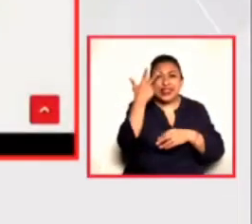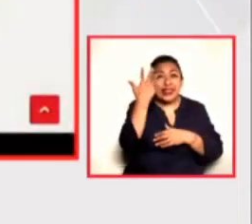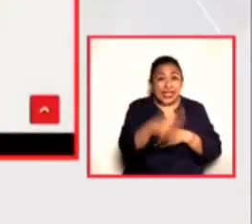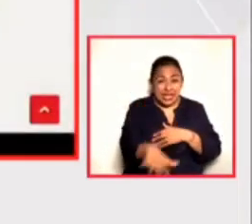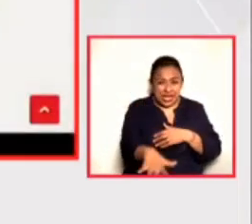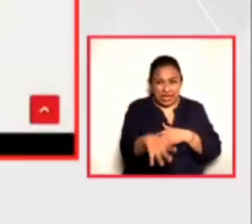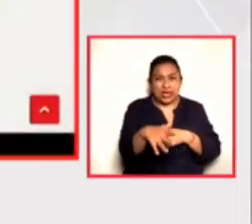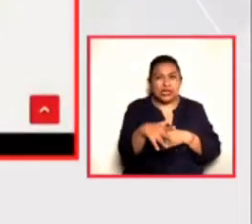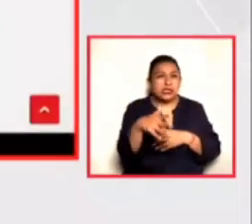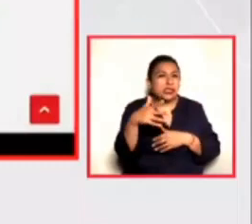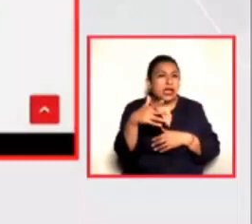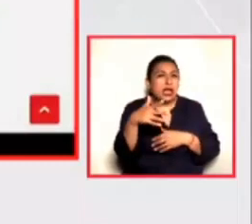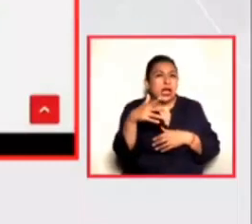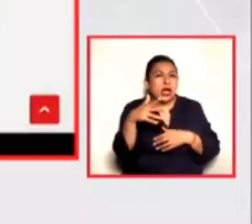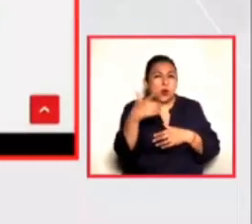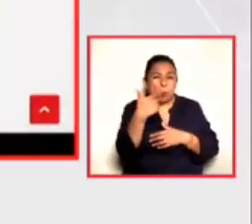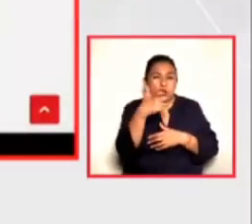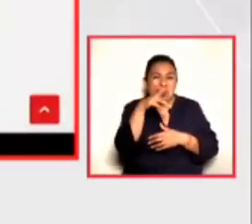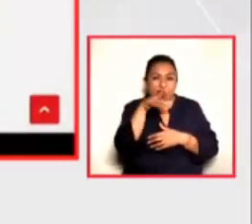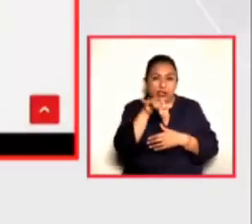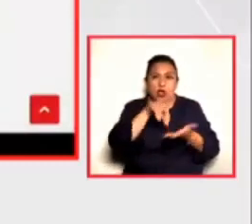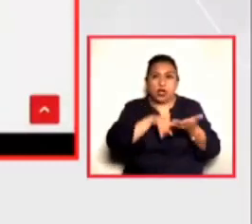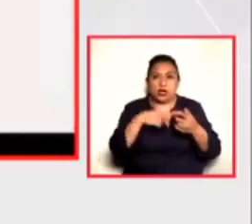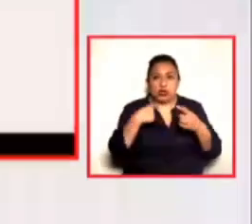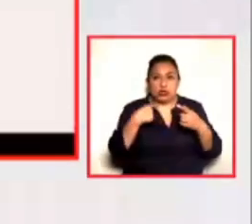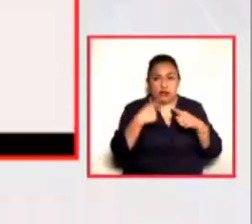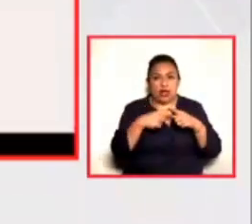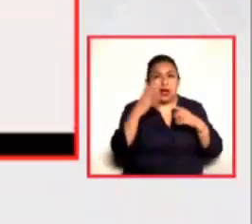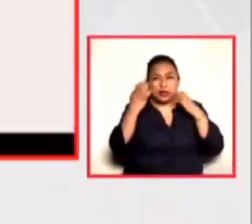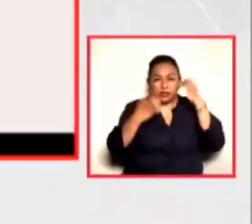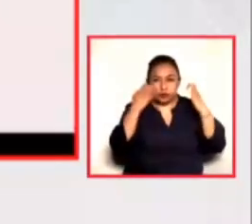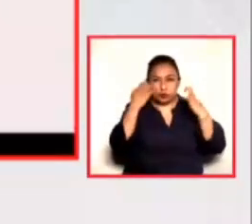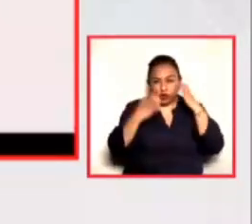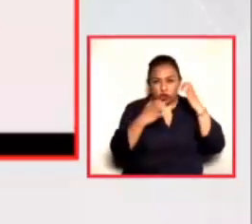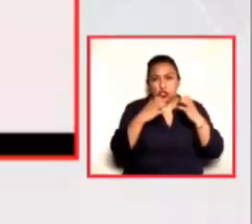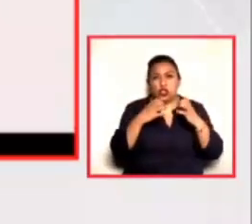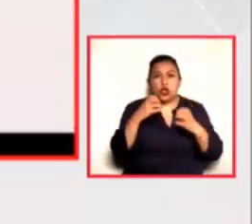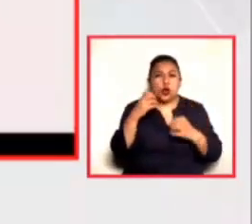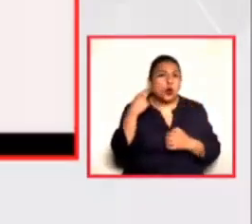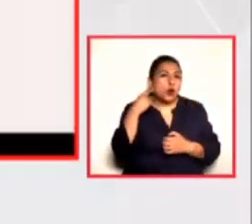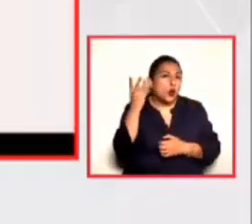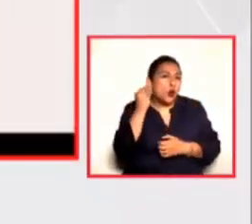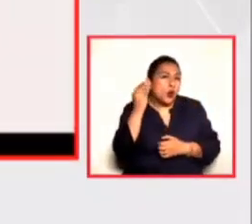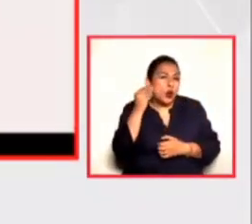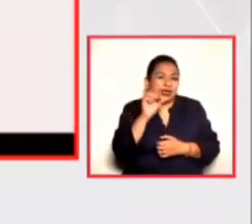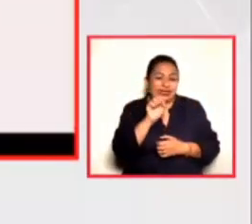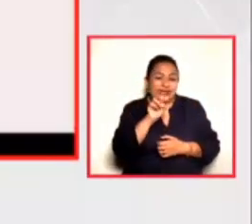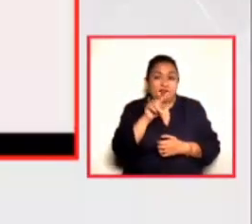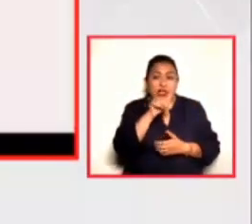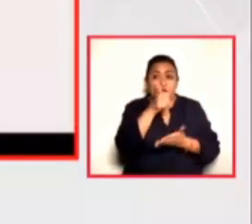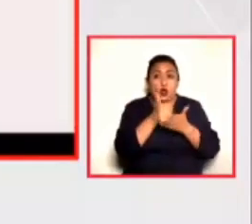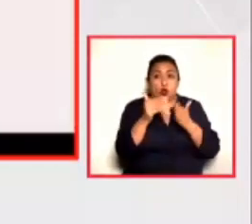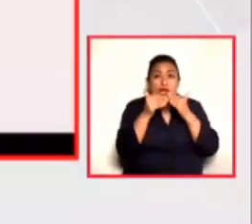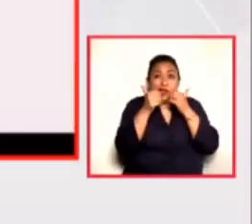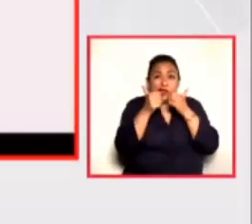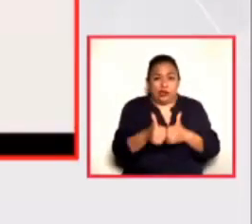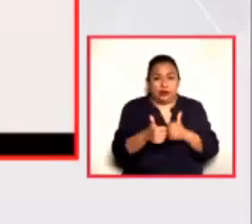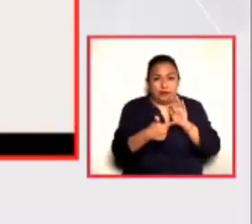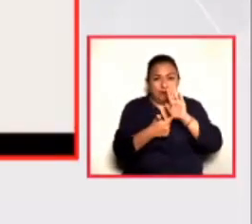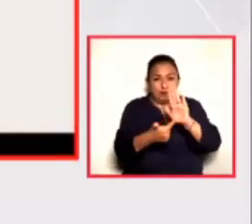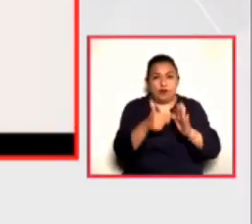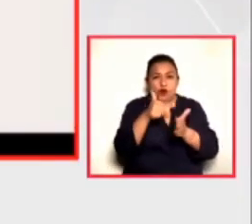el artista se presenta en la exposición virtual Rumores de Sevilla, una ciudad en confinamiento, que exhibe la Fonoteca